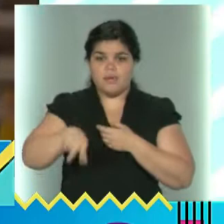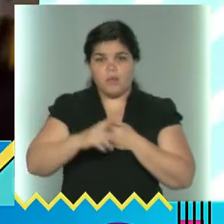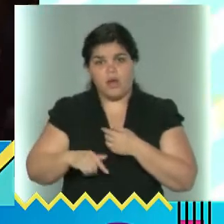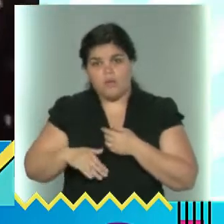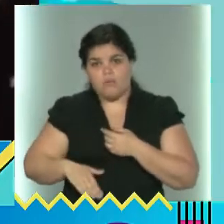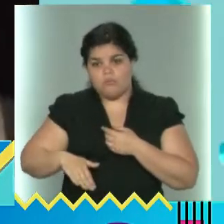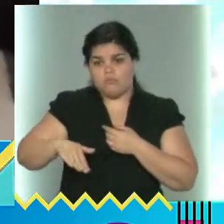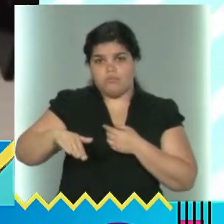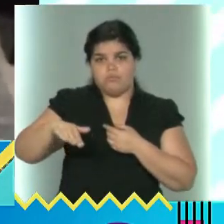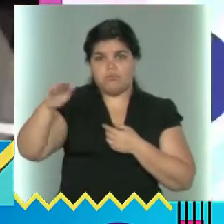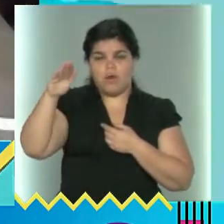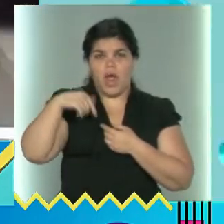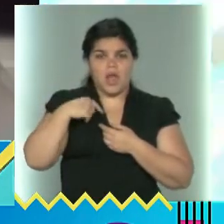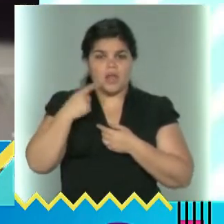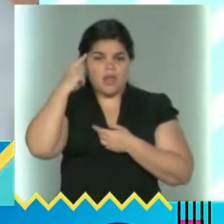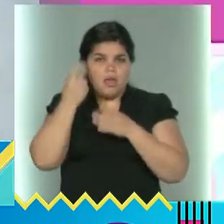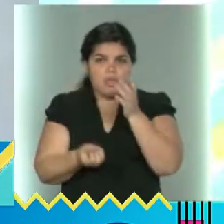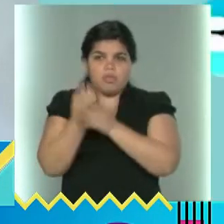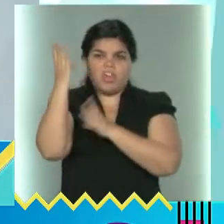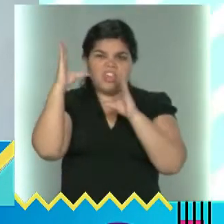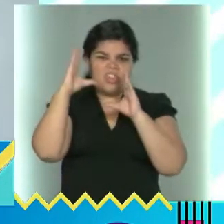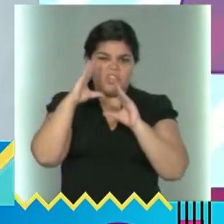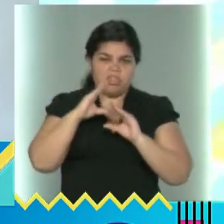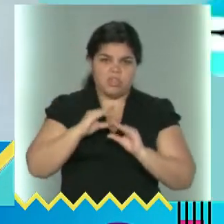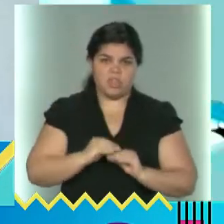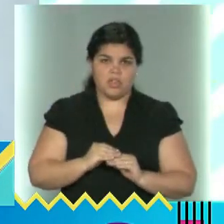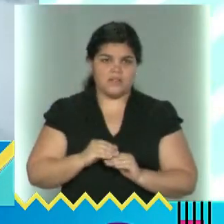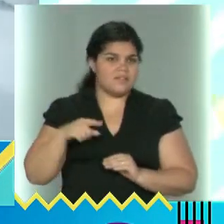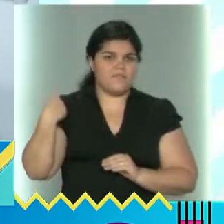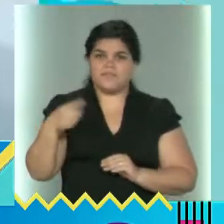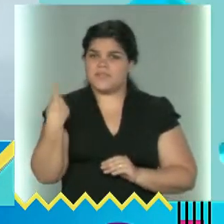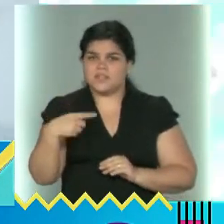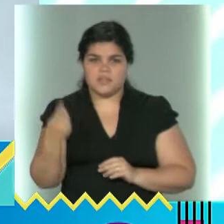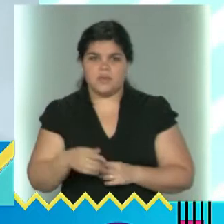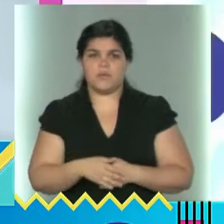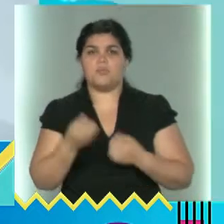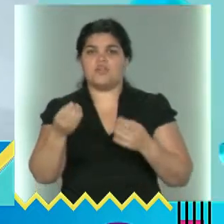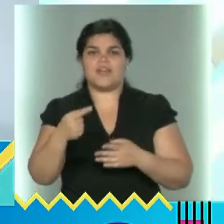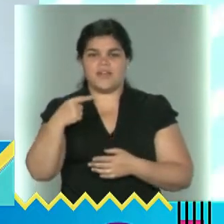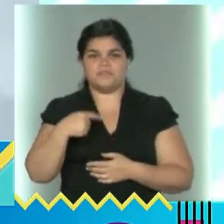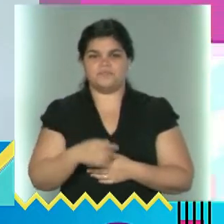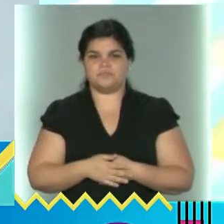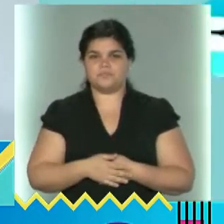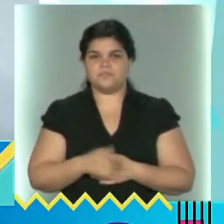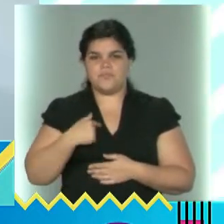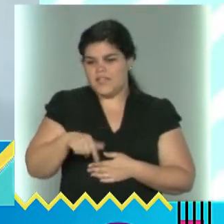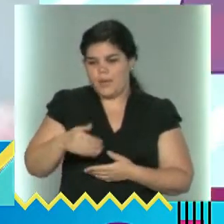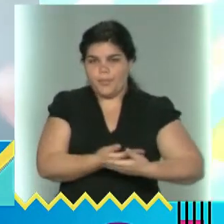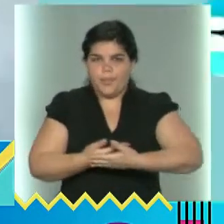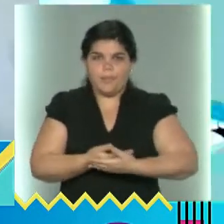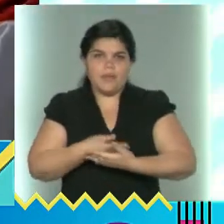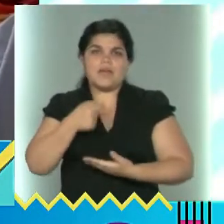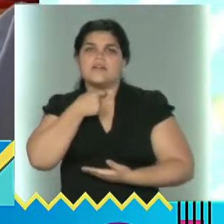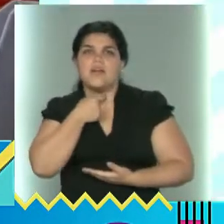esa capacidad. Nosotros desde el día cero que nacemos entendemos cómo funciona el mundo porque de nuestra inconsciencia de bebés queremos saber qué es todo lo que